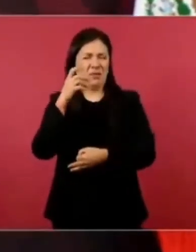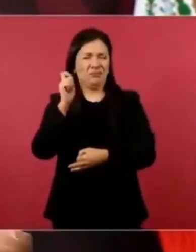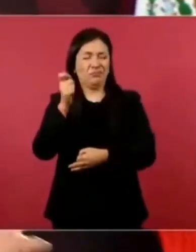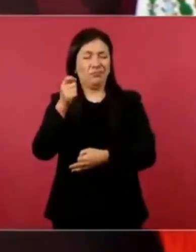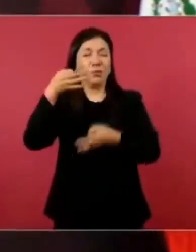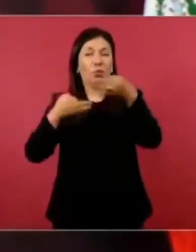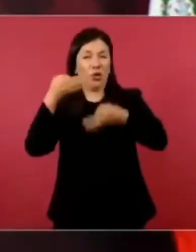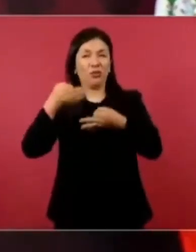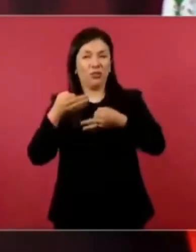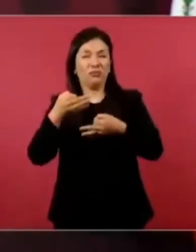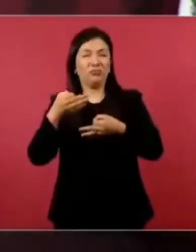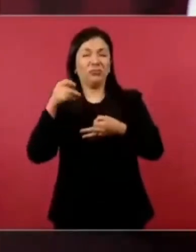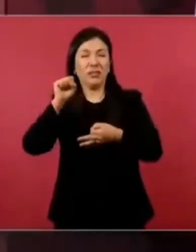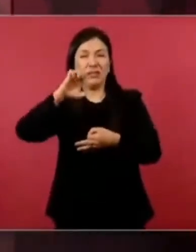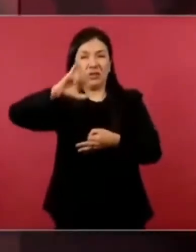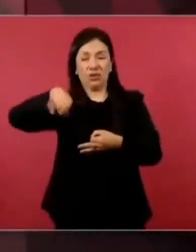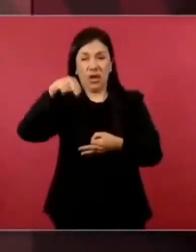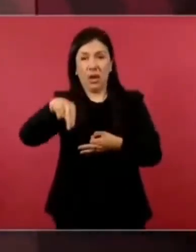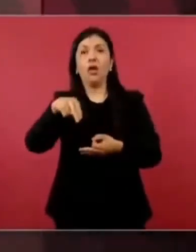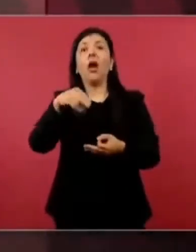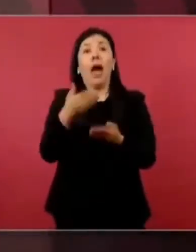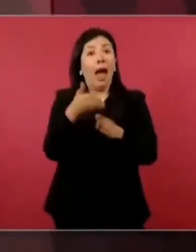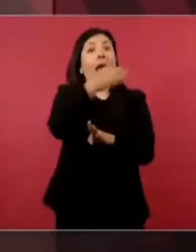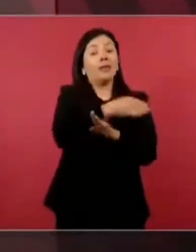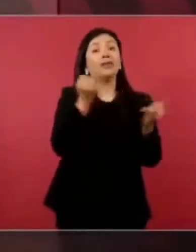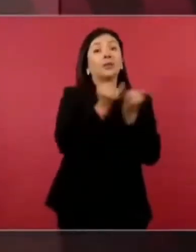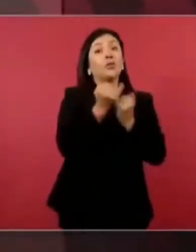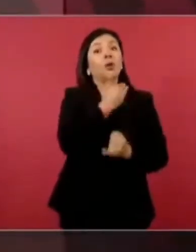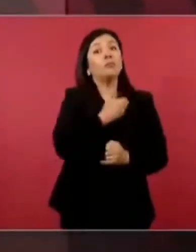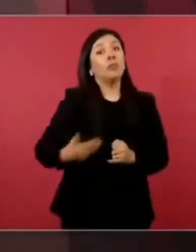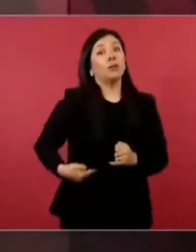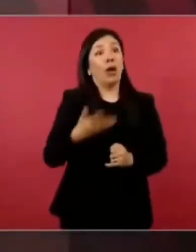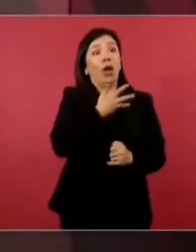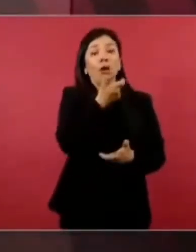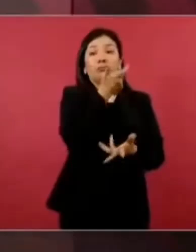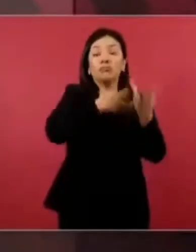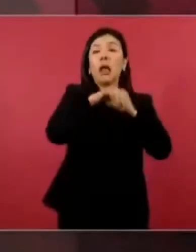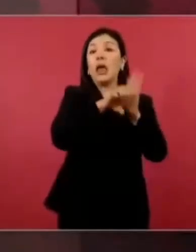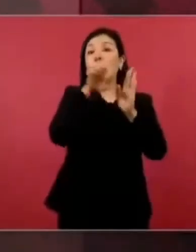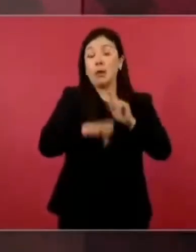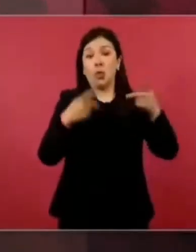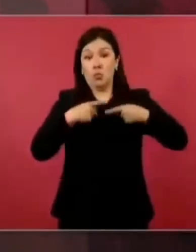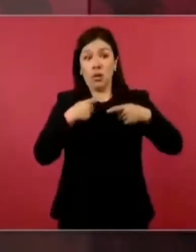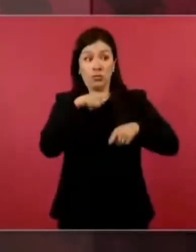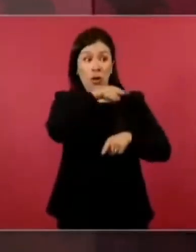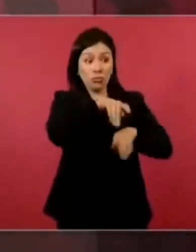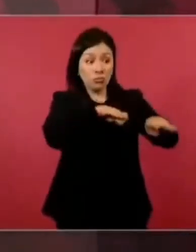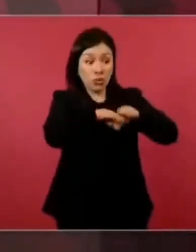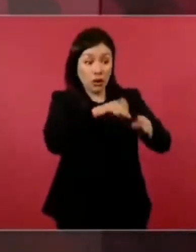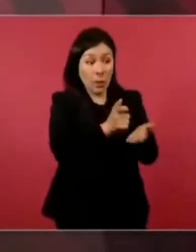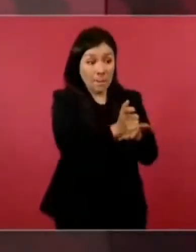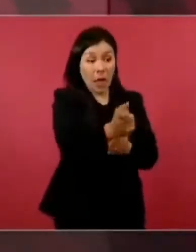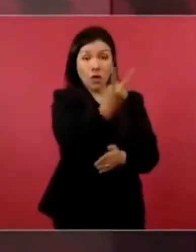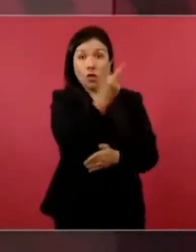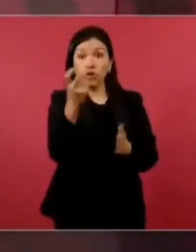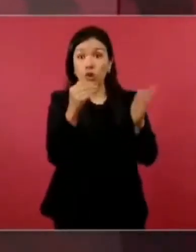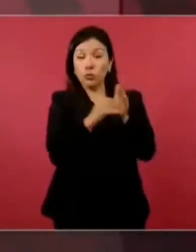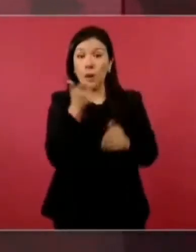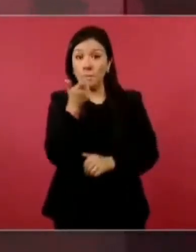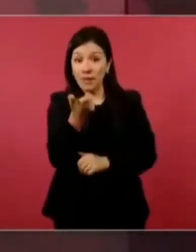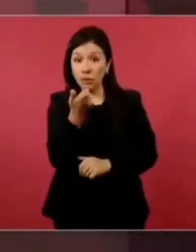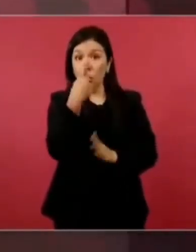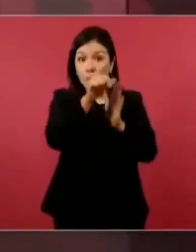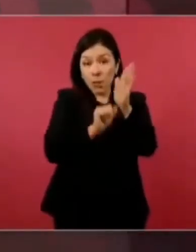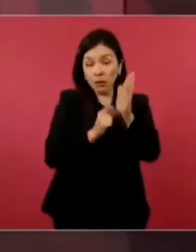Si un funcionario ganaba 200,000 pesos al mes, un alto funcionario,